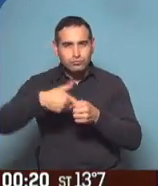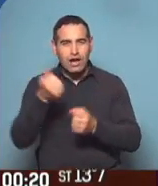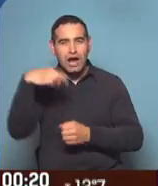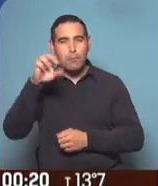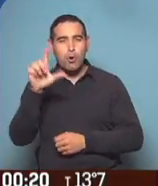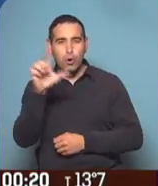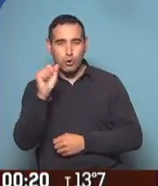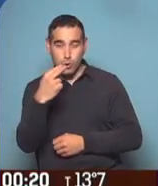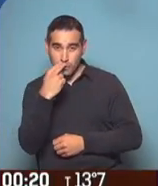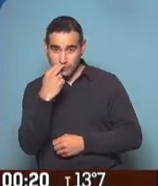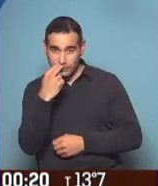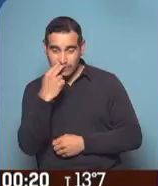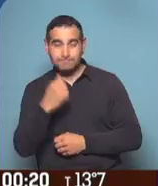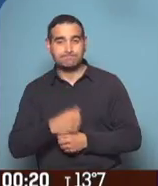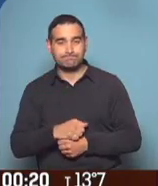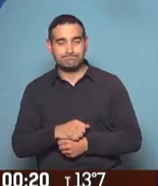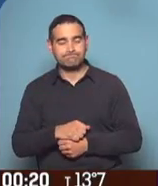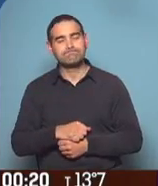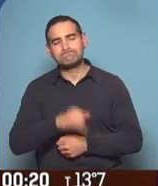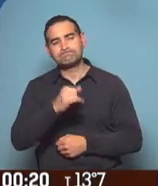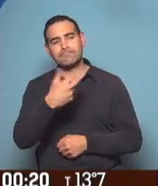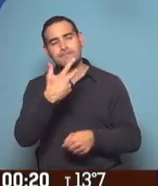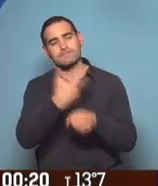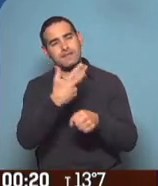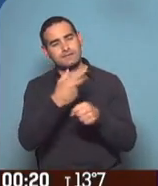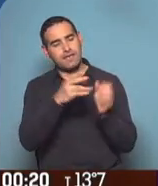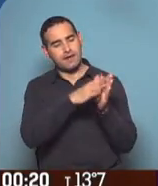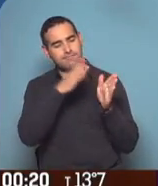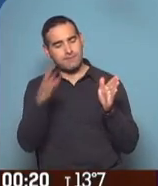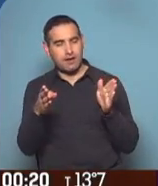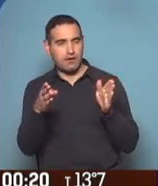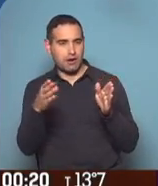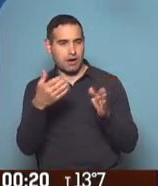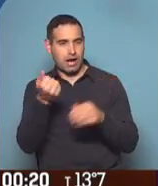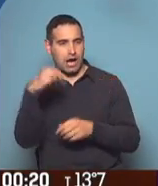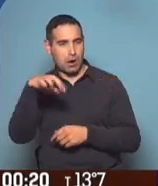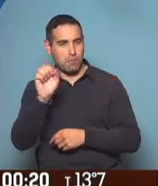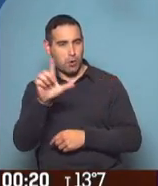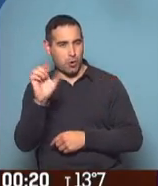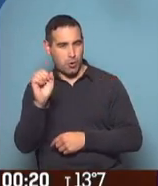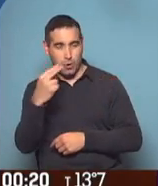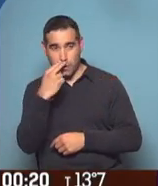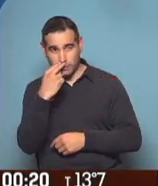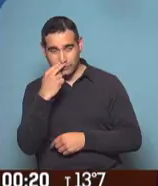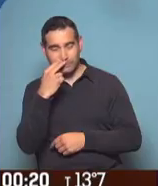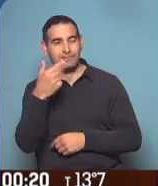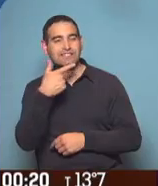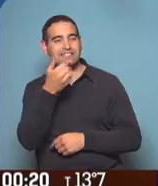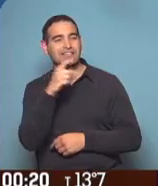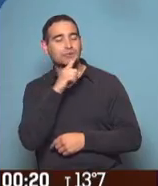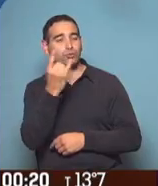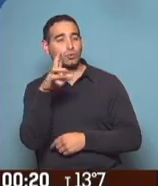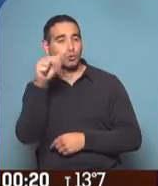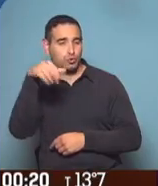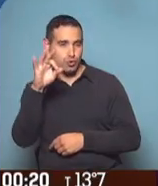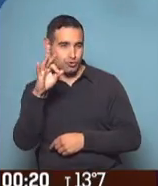la tercera etapa del apolo 11 el saturno 5 sigue